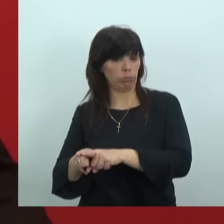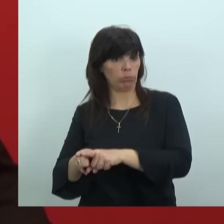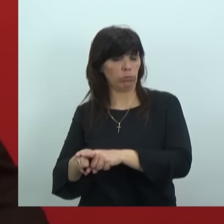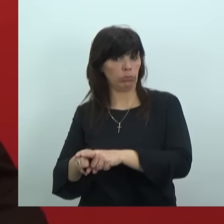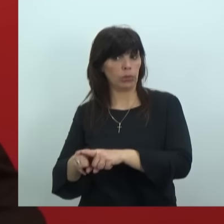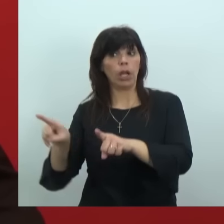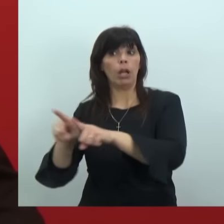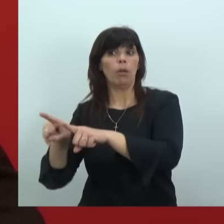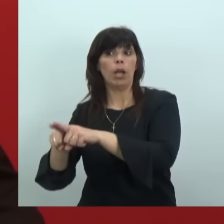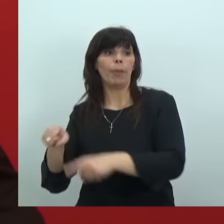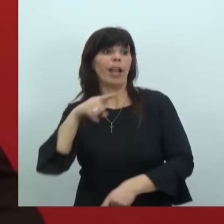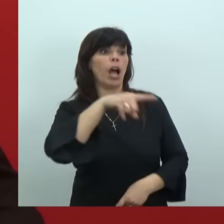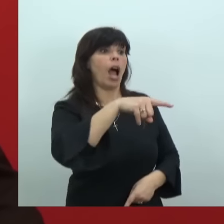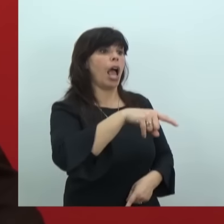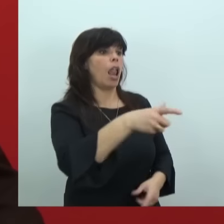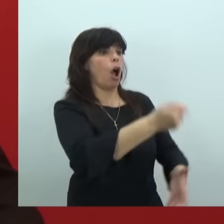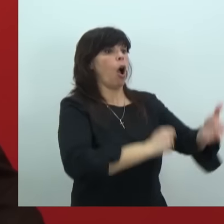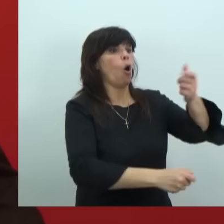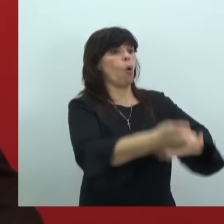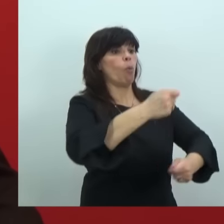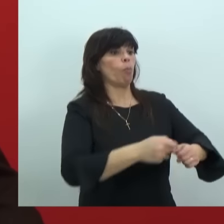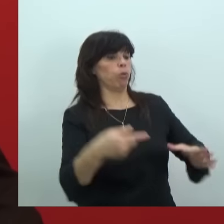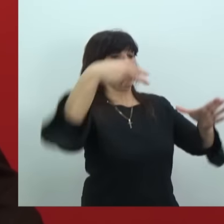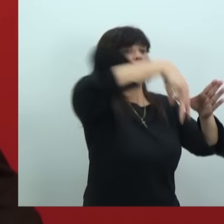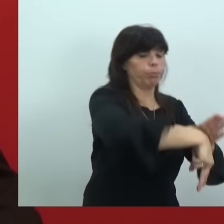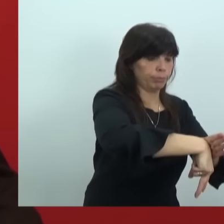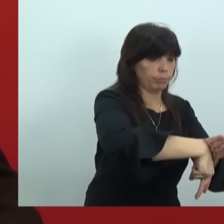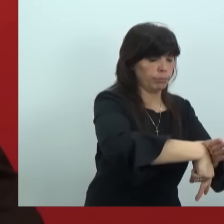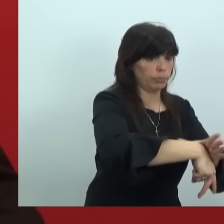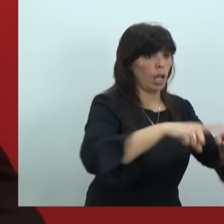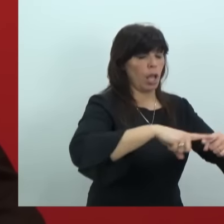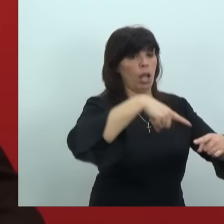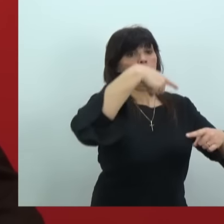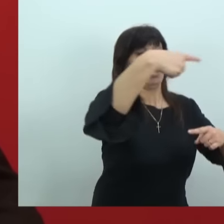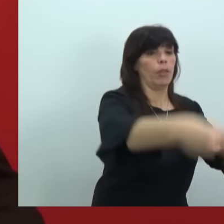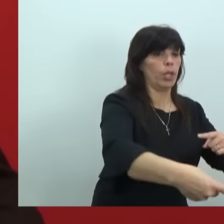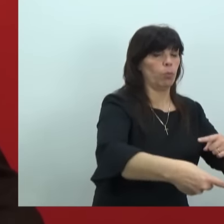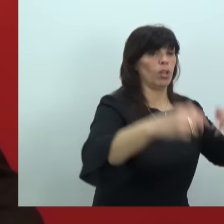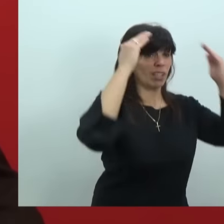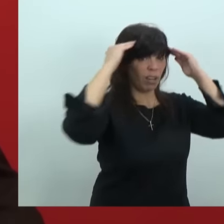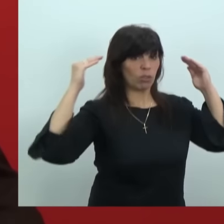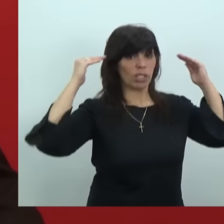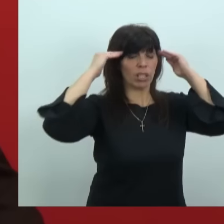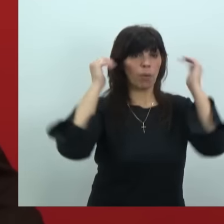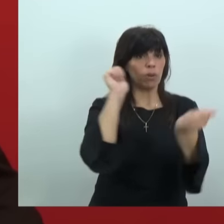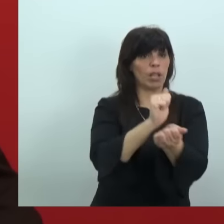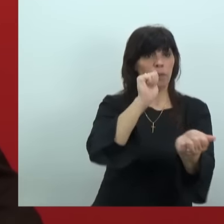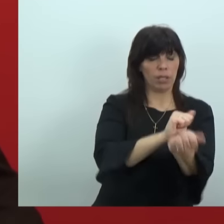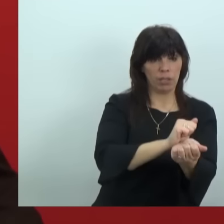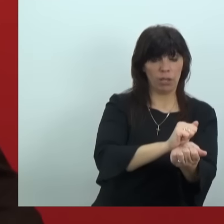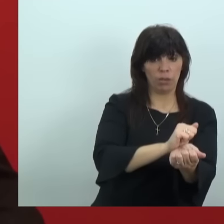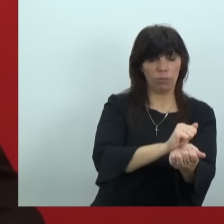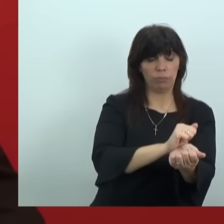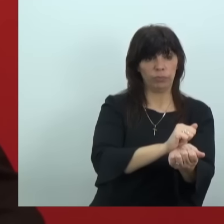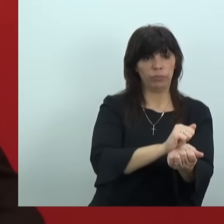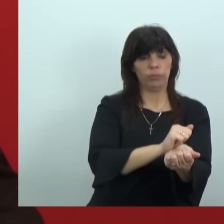lo metieron en un pozo, luego lo vendieron en la casa de Botifa, luego lo metieron en